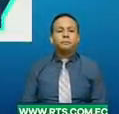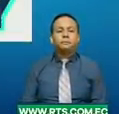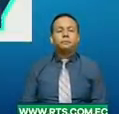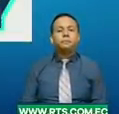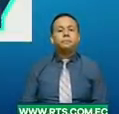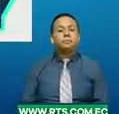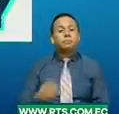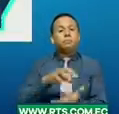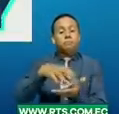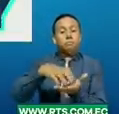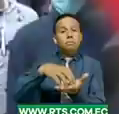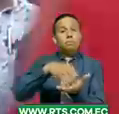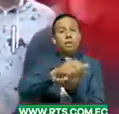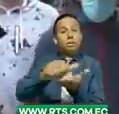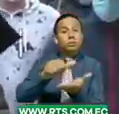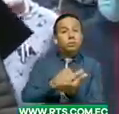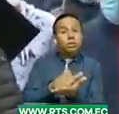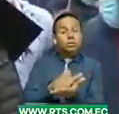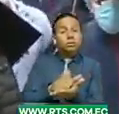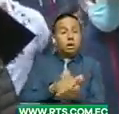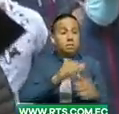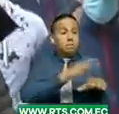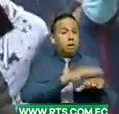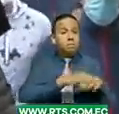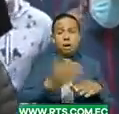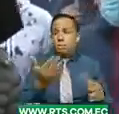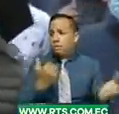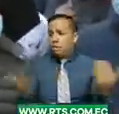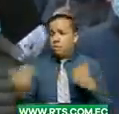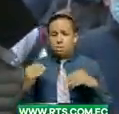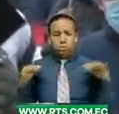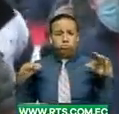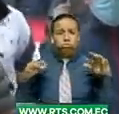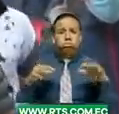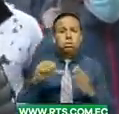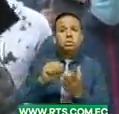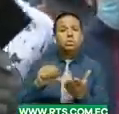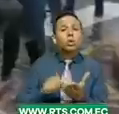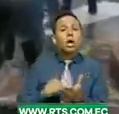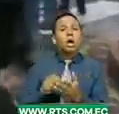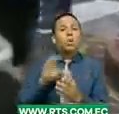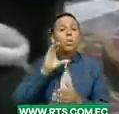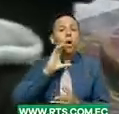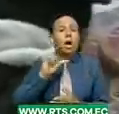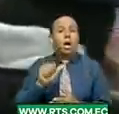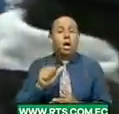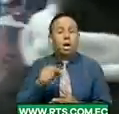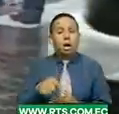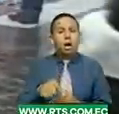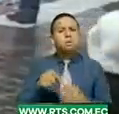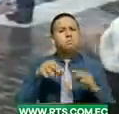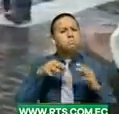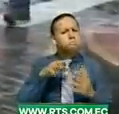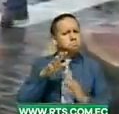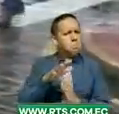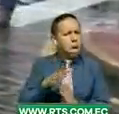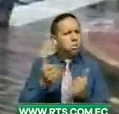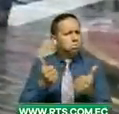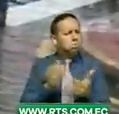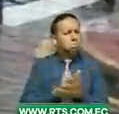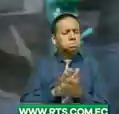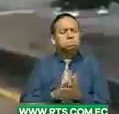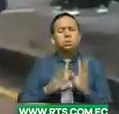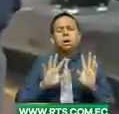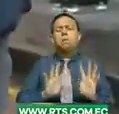En Azuay, la convocatoria tuvo su recepción en Cuenca, donde se realizó una marcha pacífica por las calles principales del centro